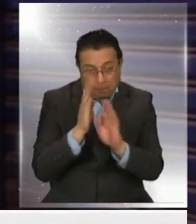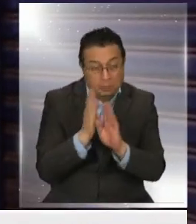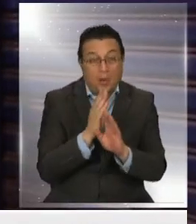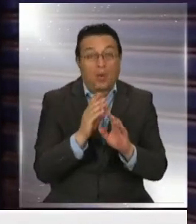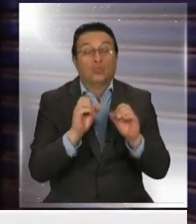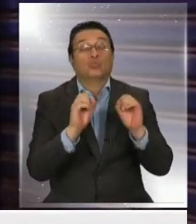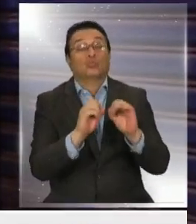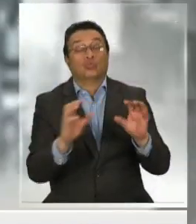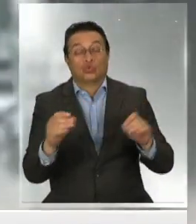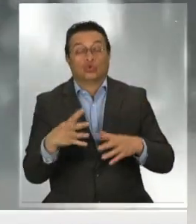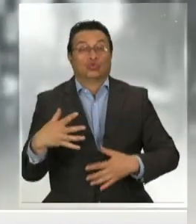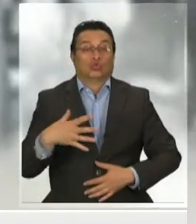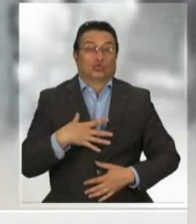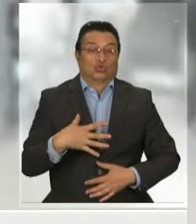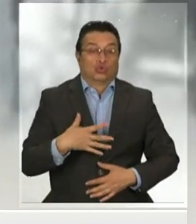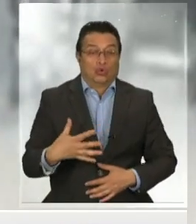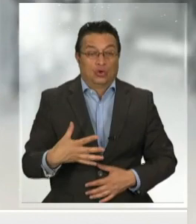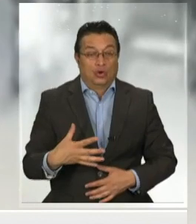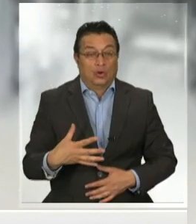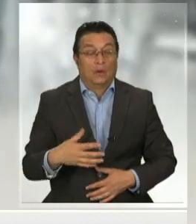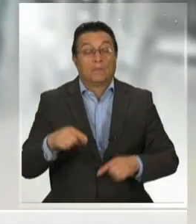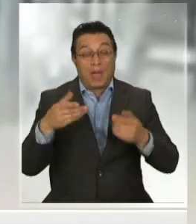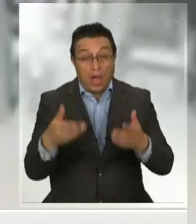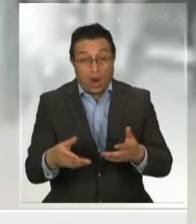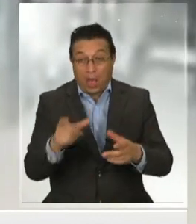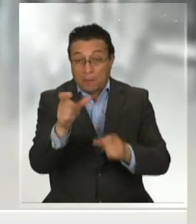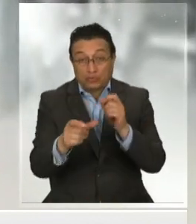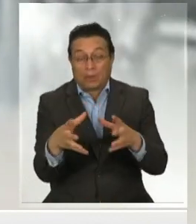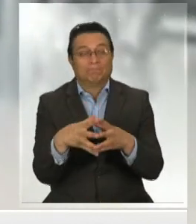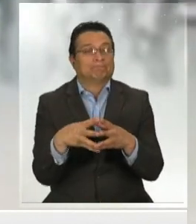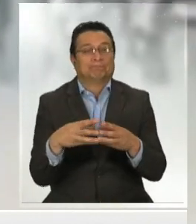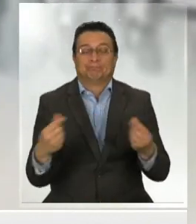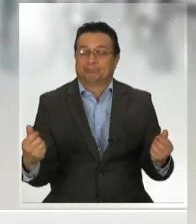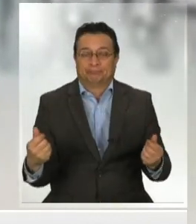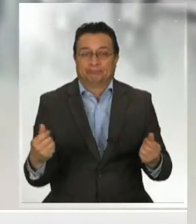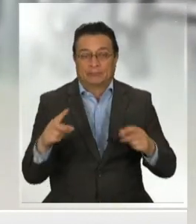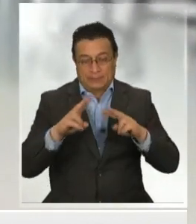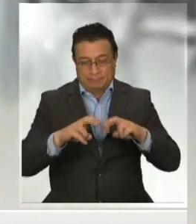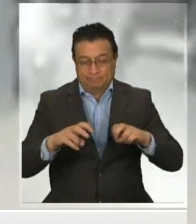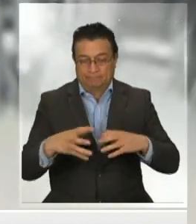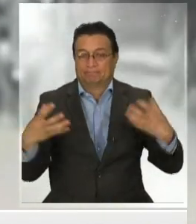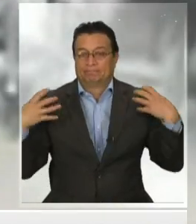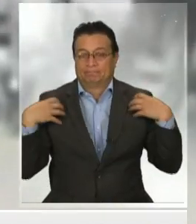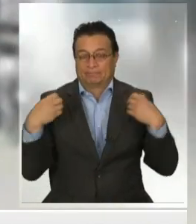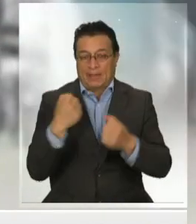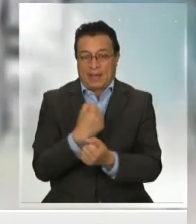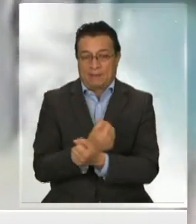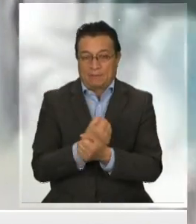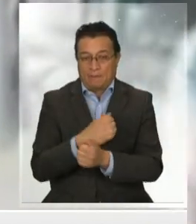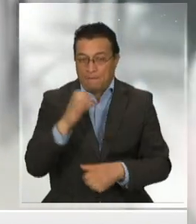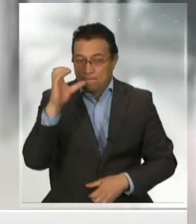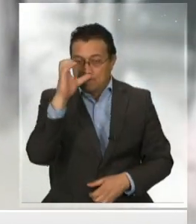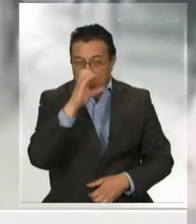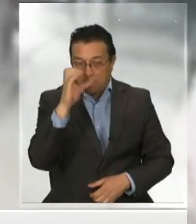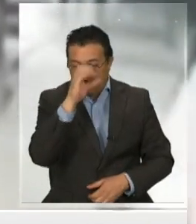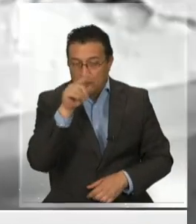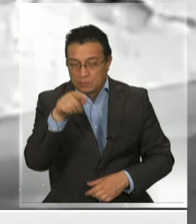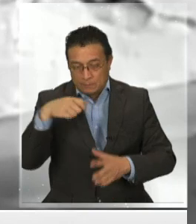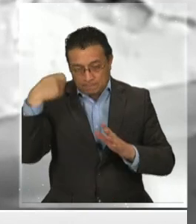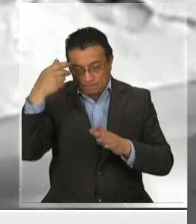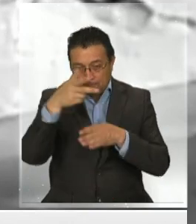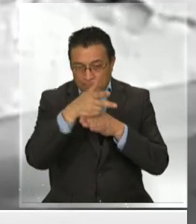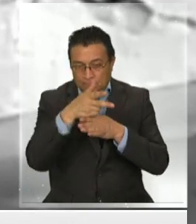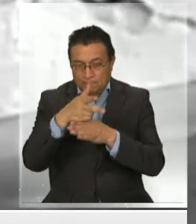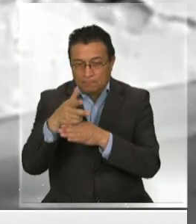mucha gente en estado de shock. Por ahora de los sujetos nada se sabe. La investigación está en manos de carabineros, que busca a través de los registros de cámaras